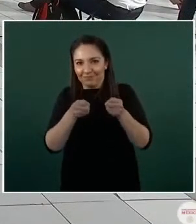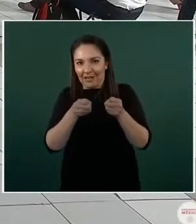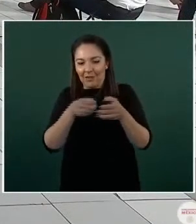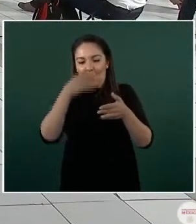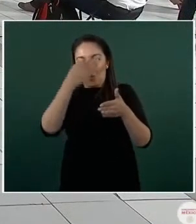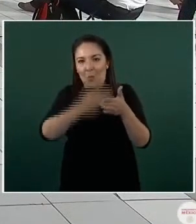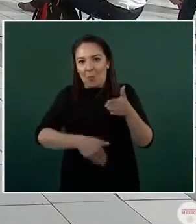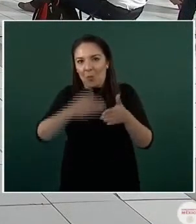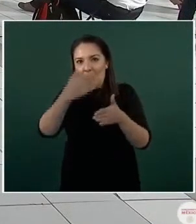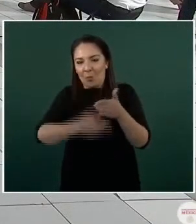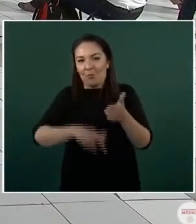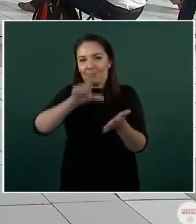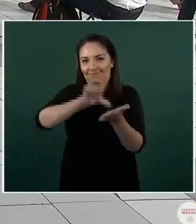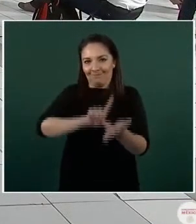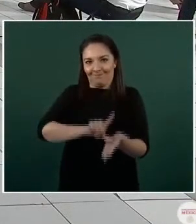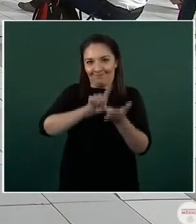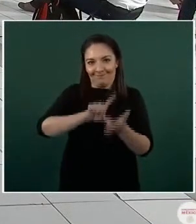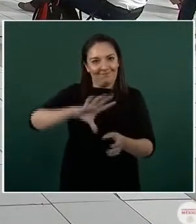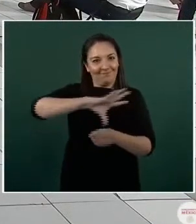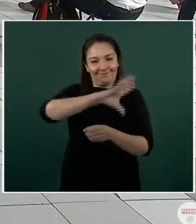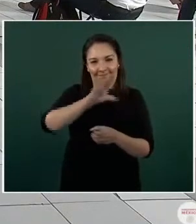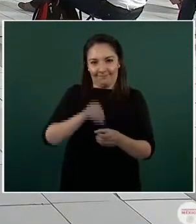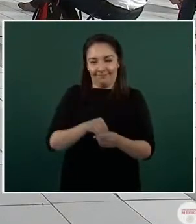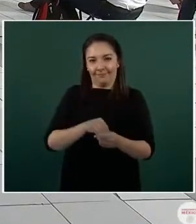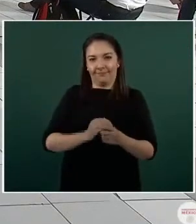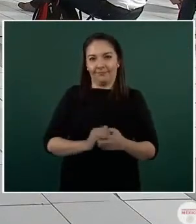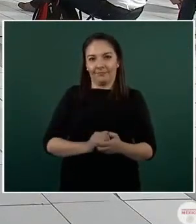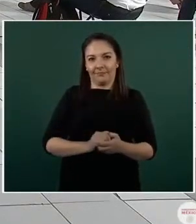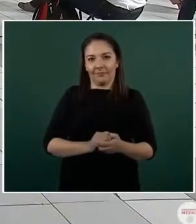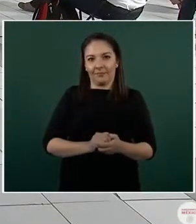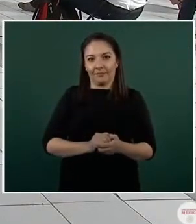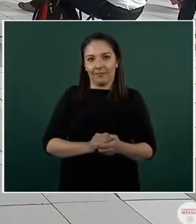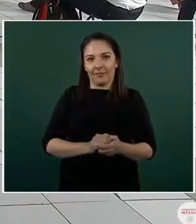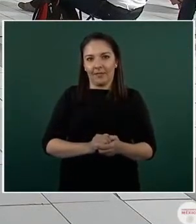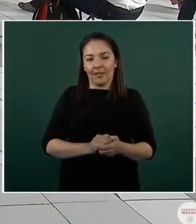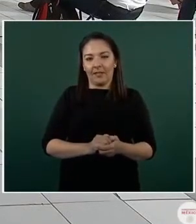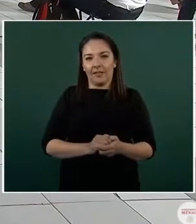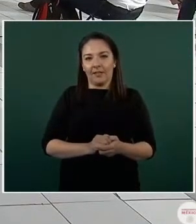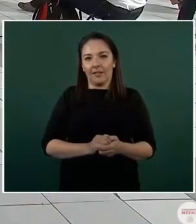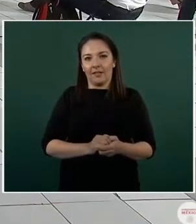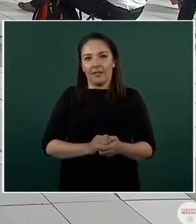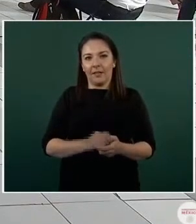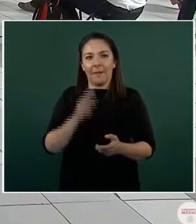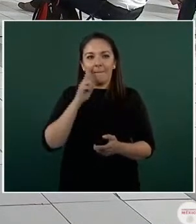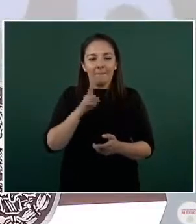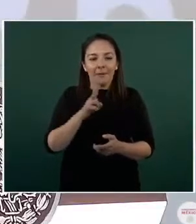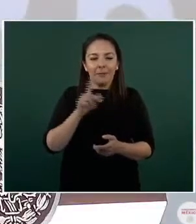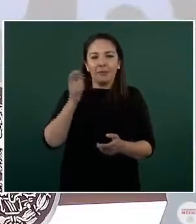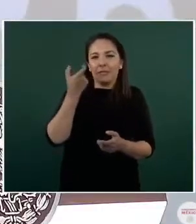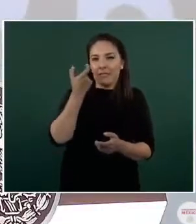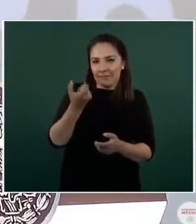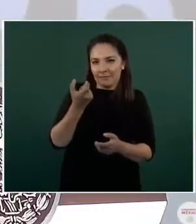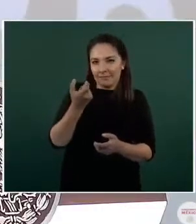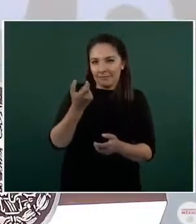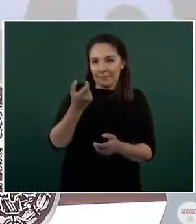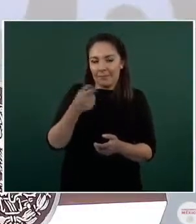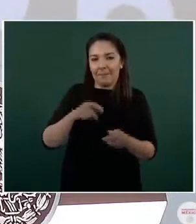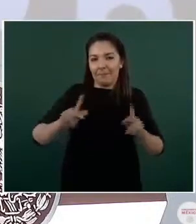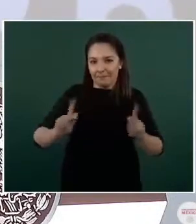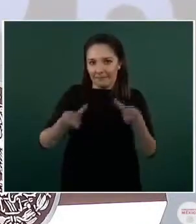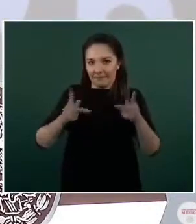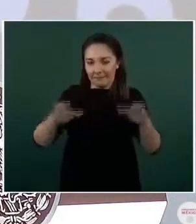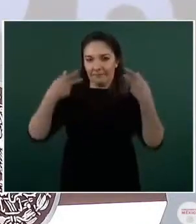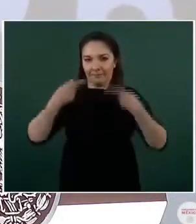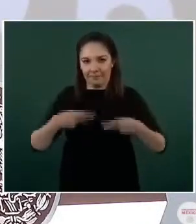rasurando los litros en esta gasolinera. Si no tomamos en cuenta el margen, solamente el precio final al público, al